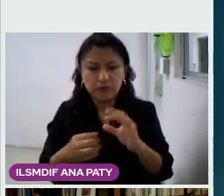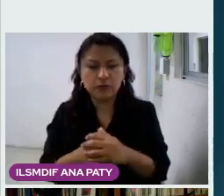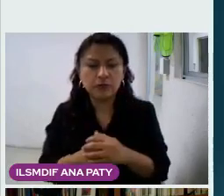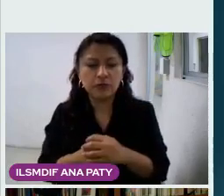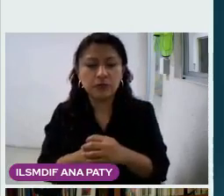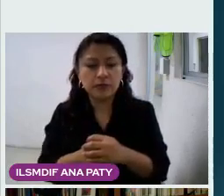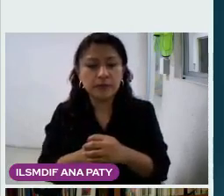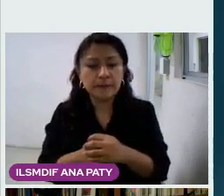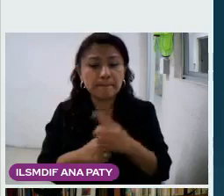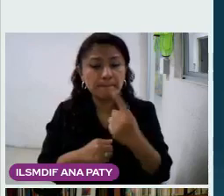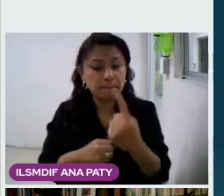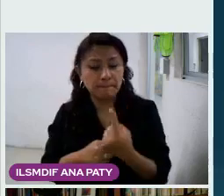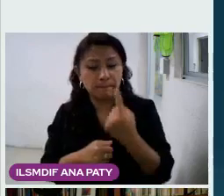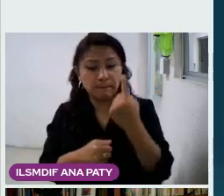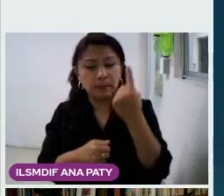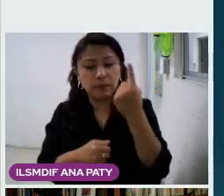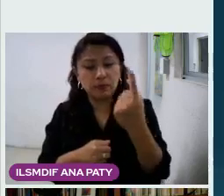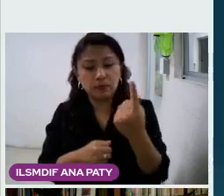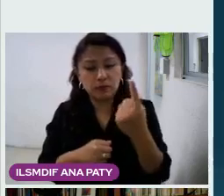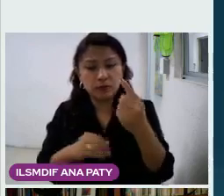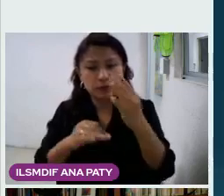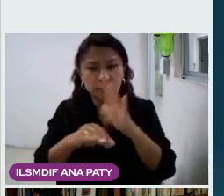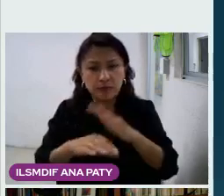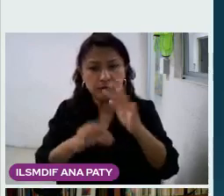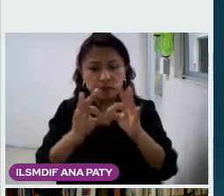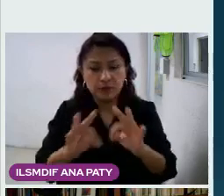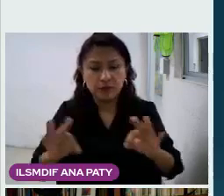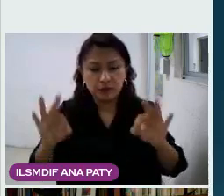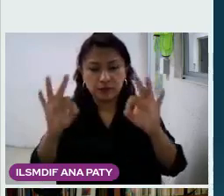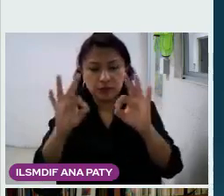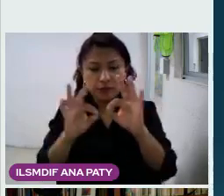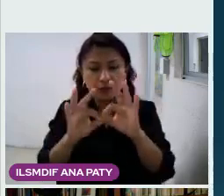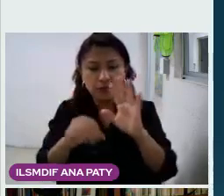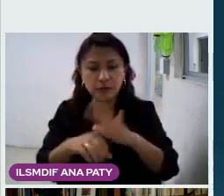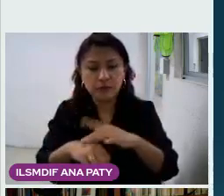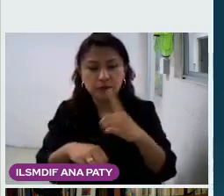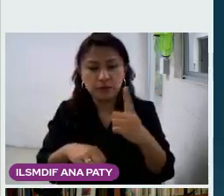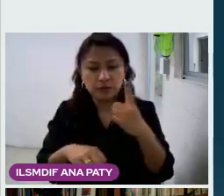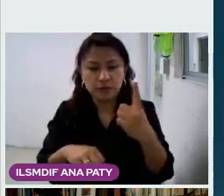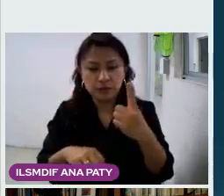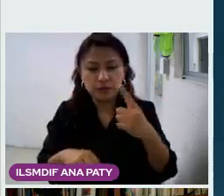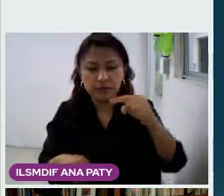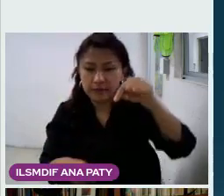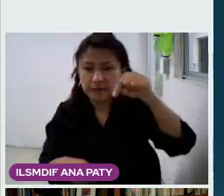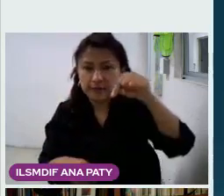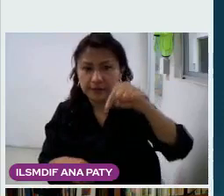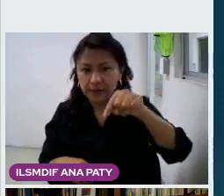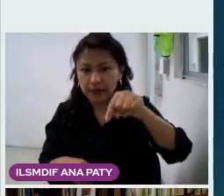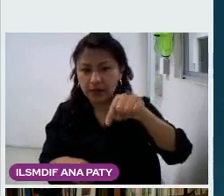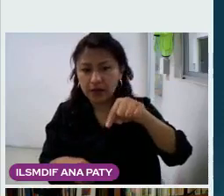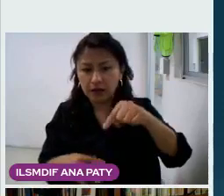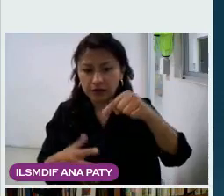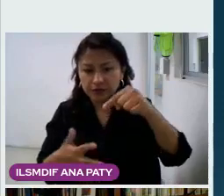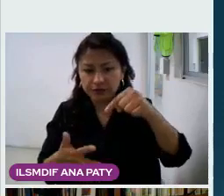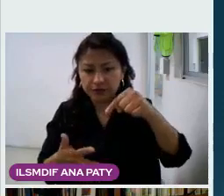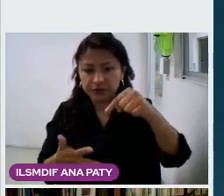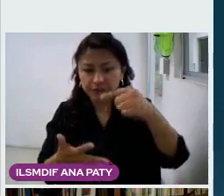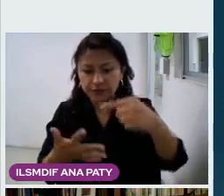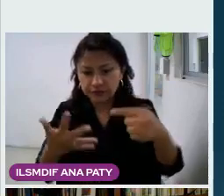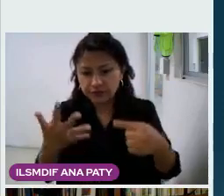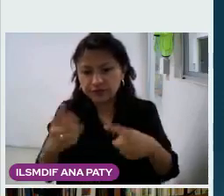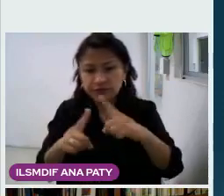ubicamos esta situación de la pobreza que muchas veces hace que el alimento escasee, pero el alimento es el